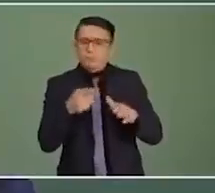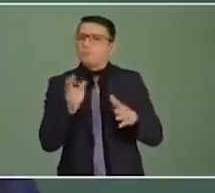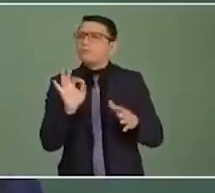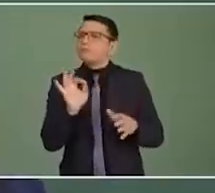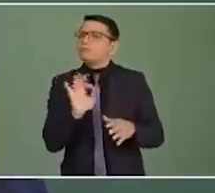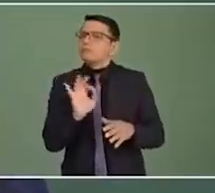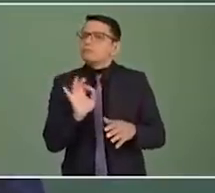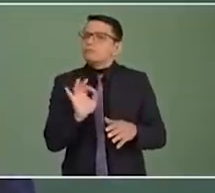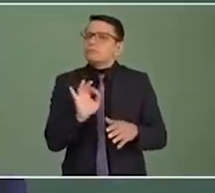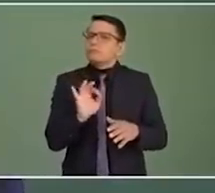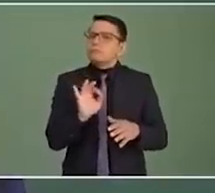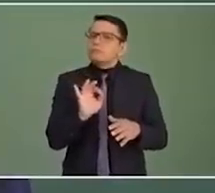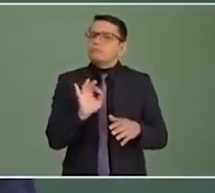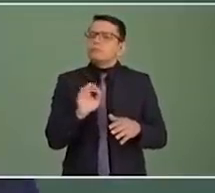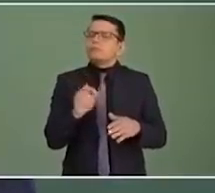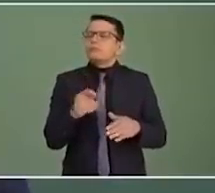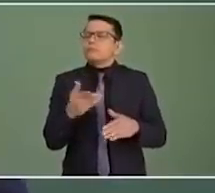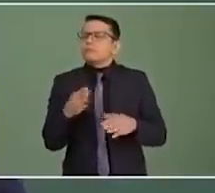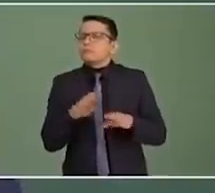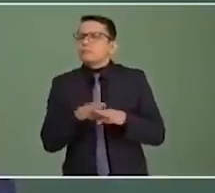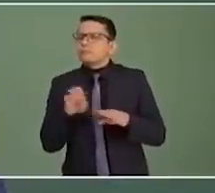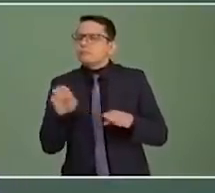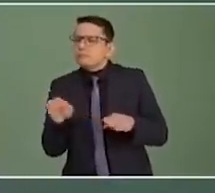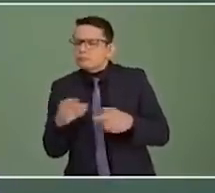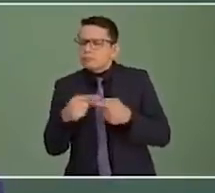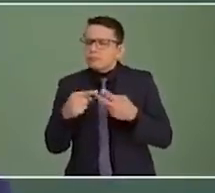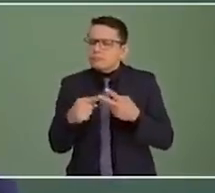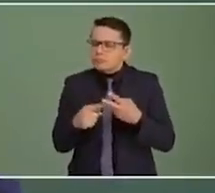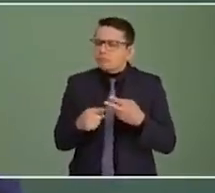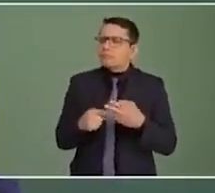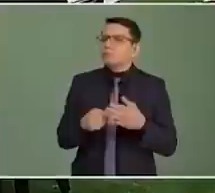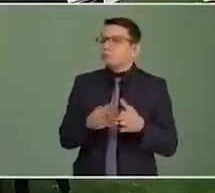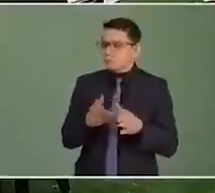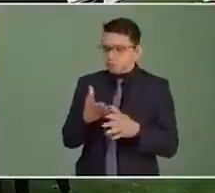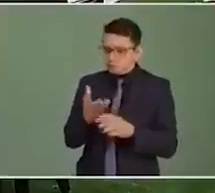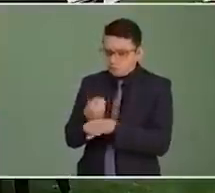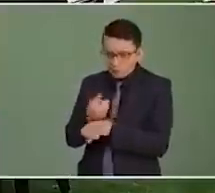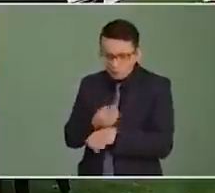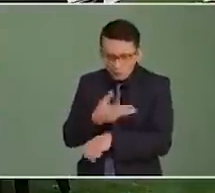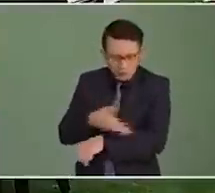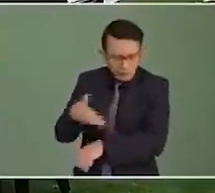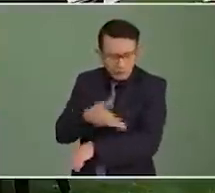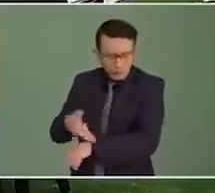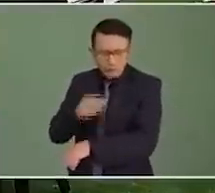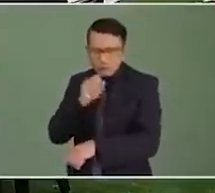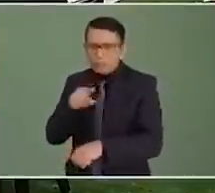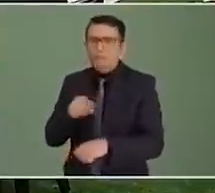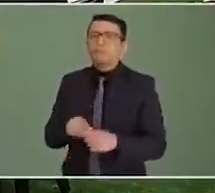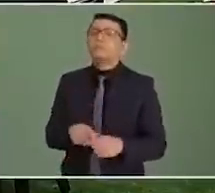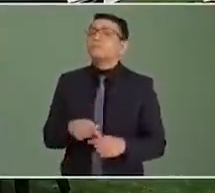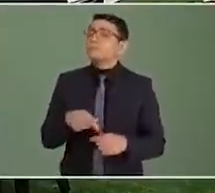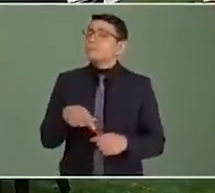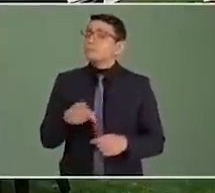a la par del ua chico le fueron crecientes el bache con